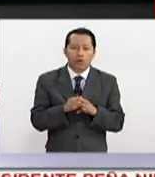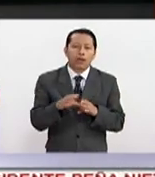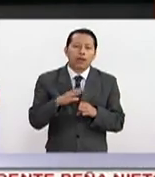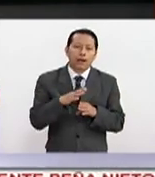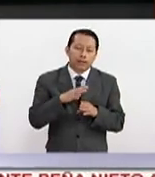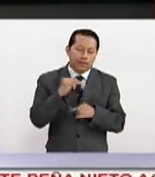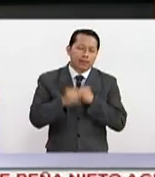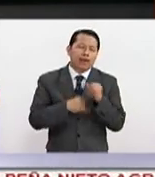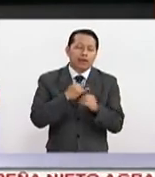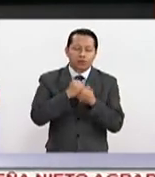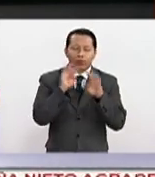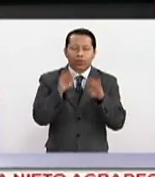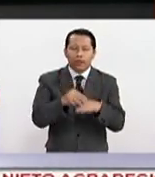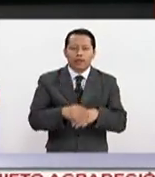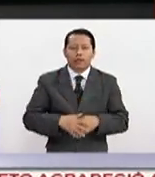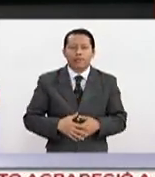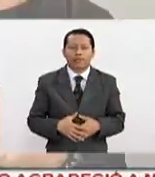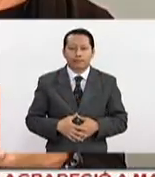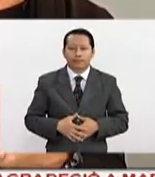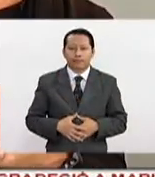palestra internacional.